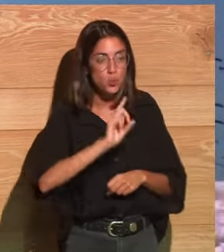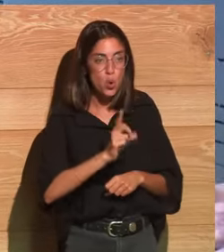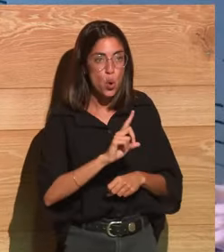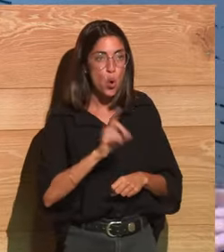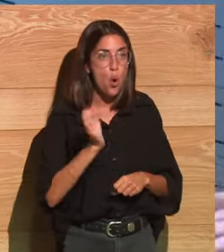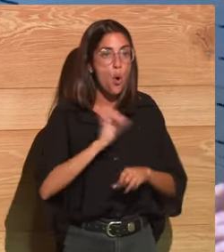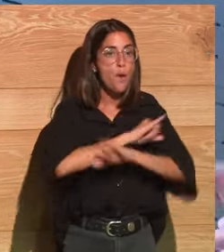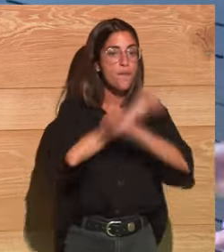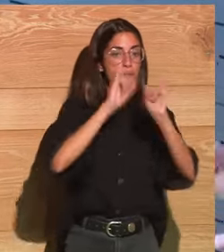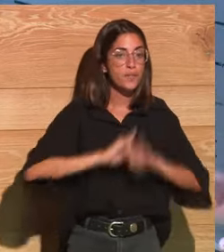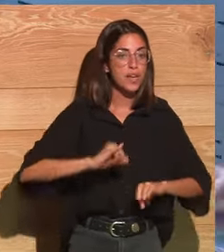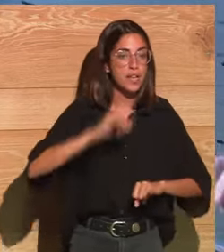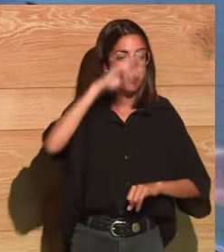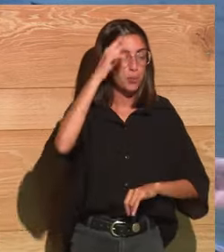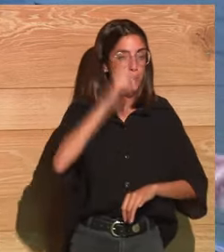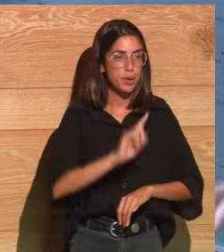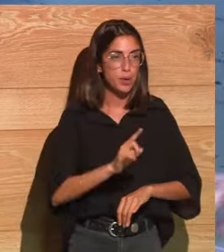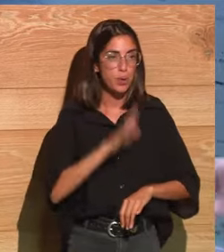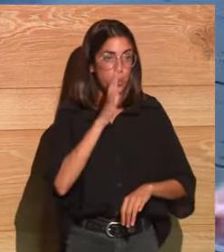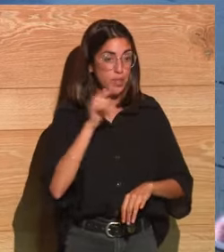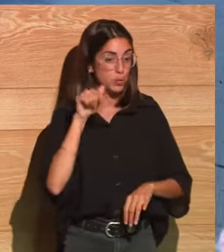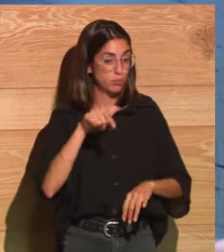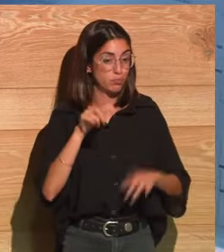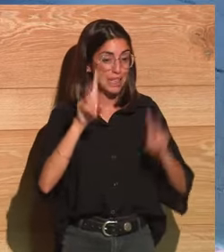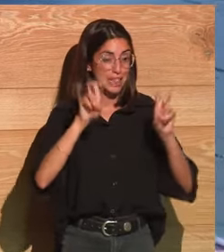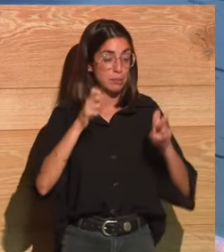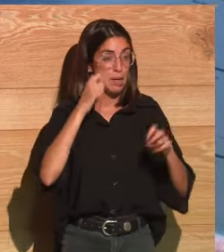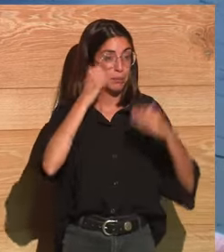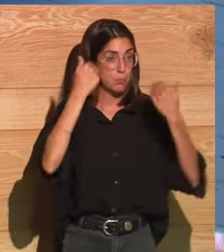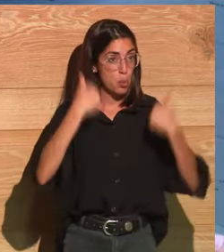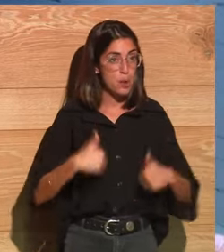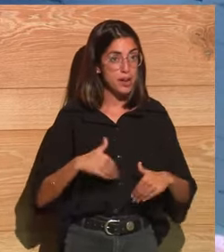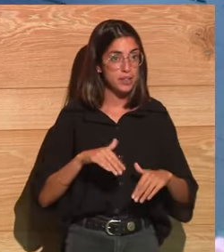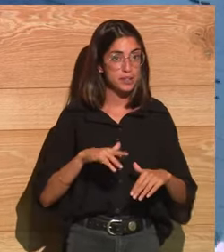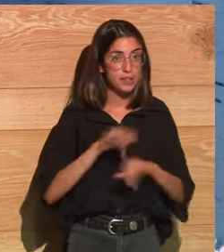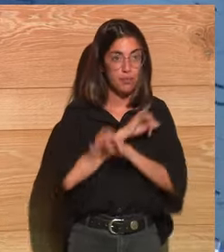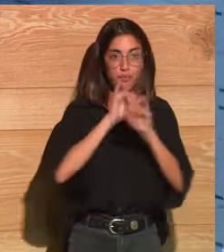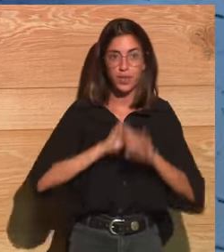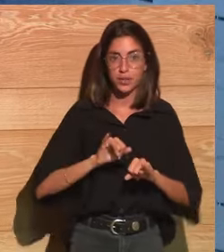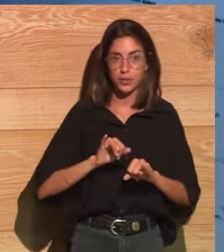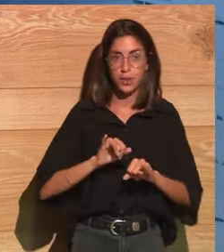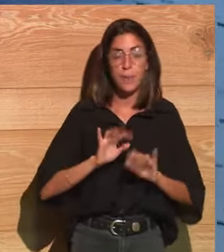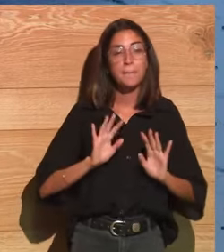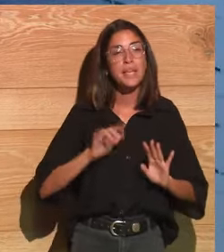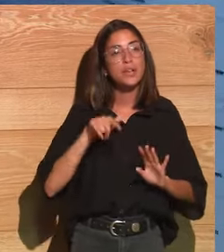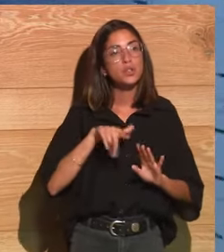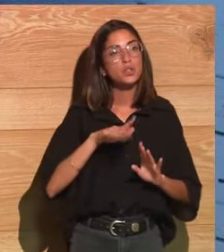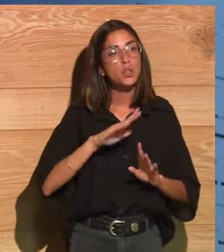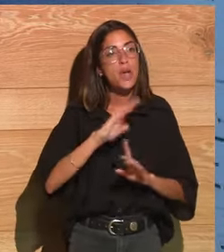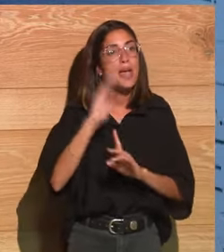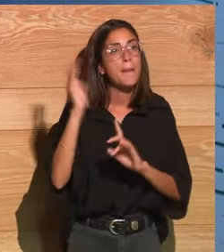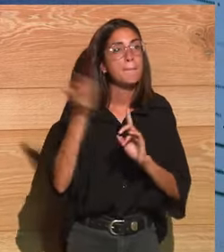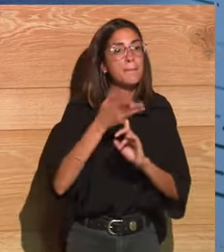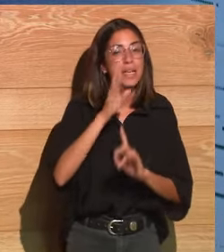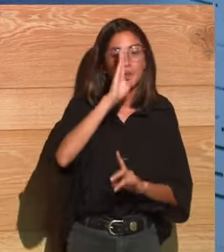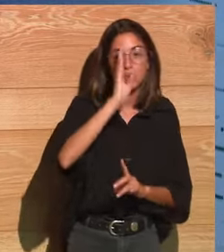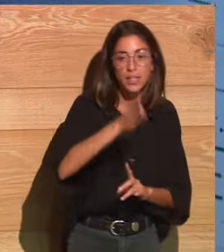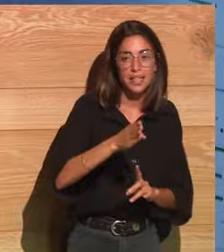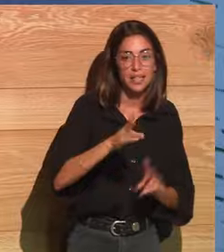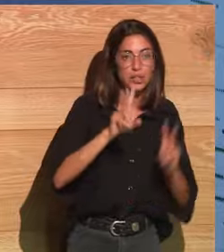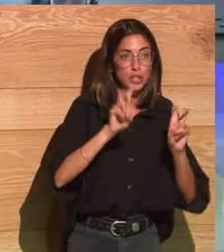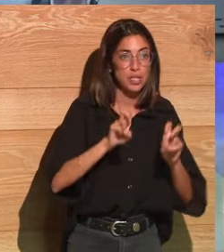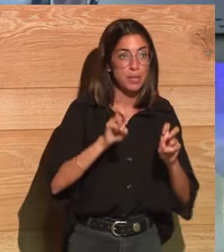felicidad. Esos son asuntos de los humanos, ¿no? Nos preocupa a nosotros ser felices. Pero si hay algo que no tiene impacto directo sobre la